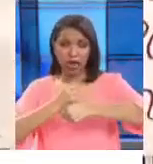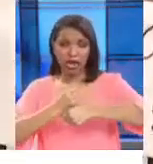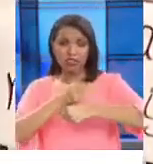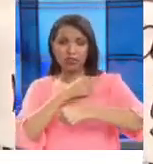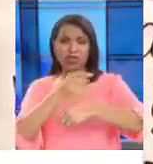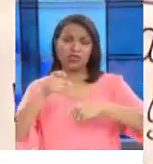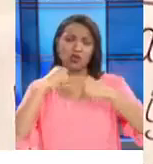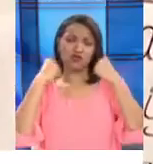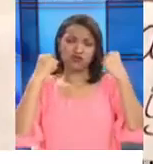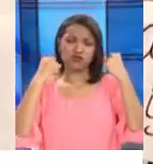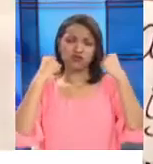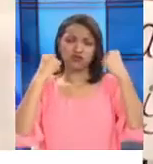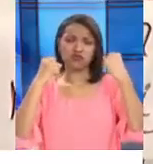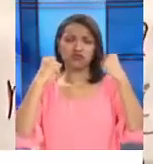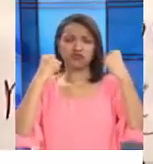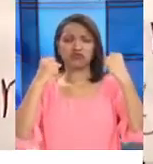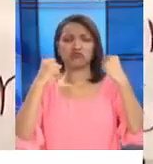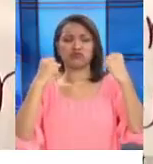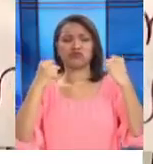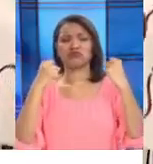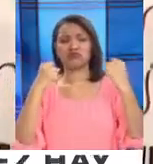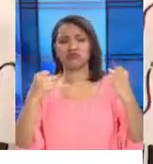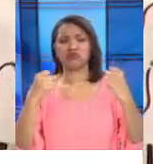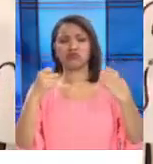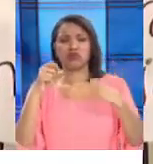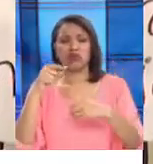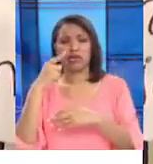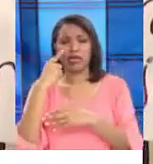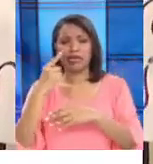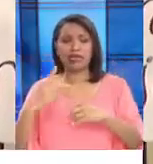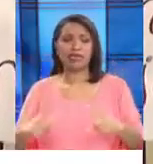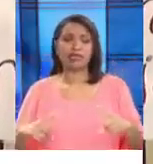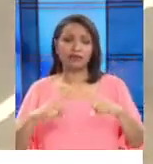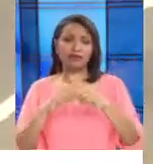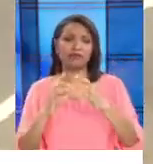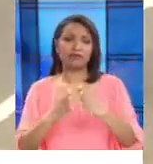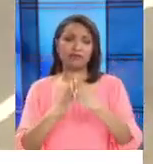en la parte externa del órgano judicial en David, en donde